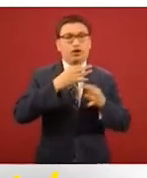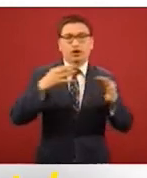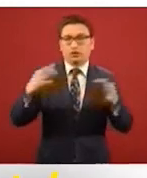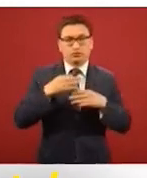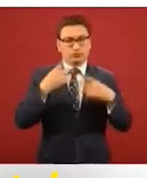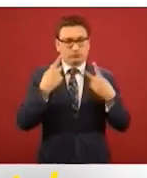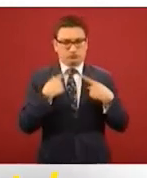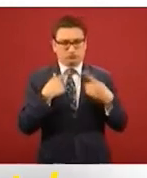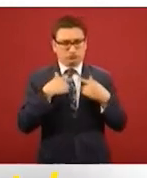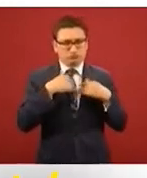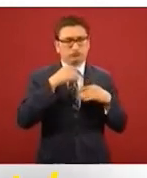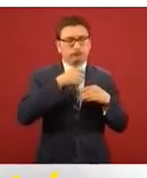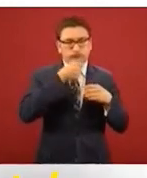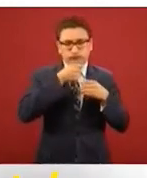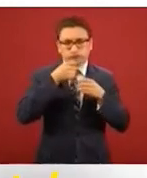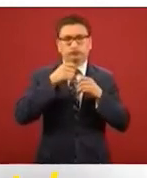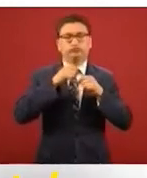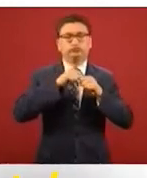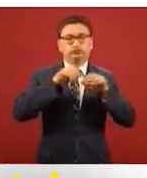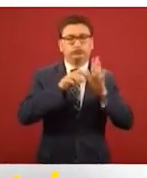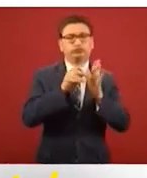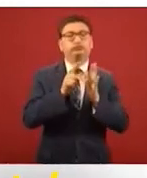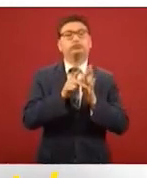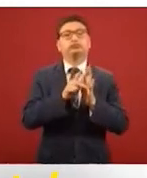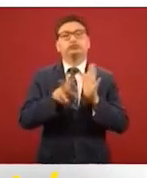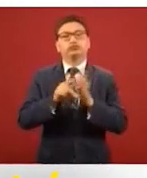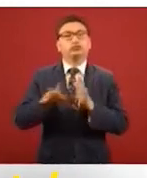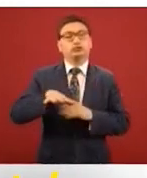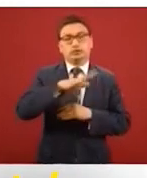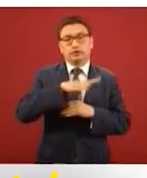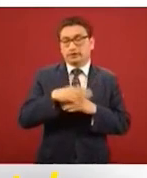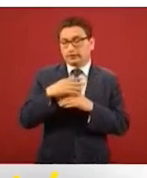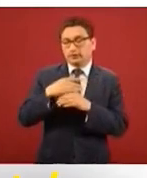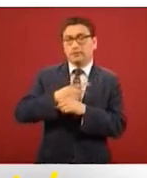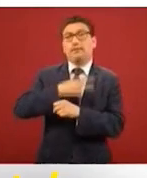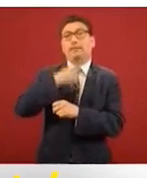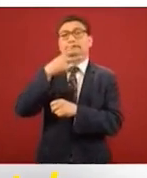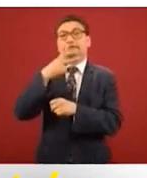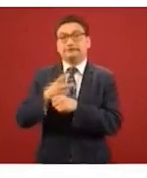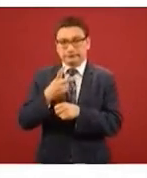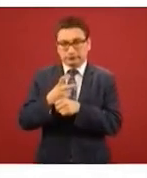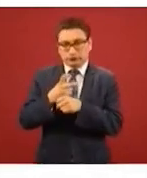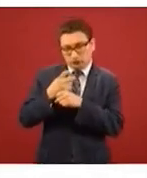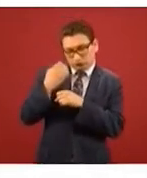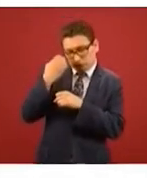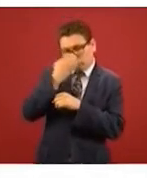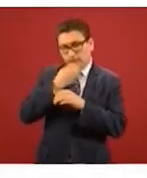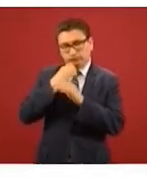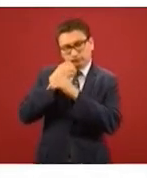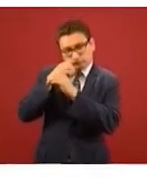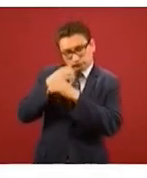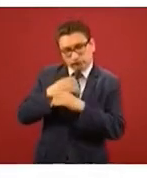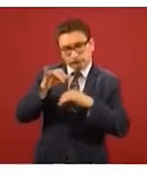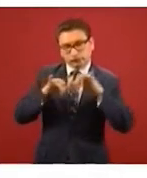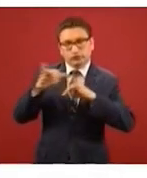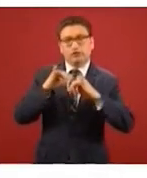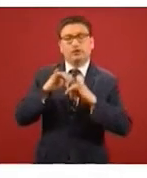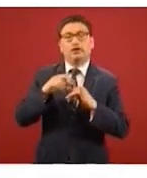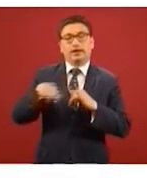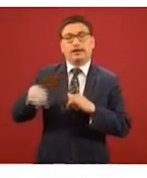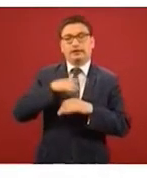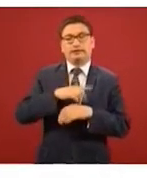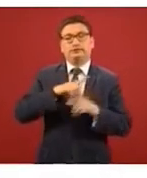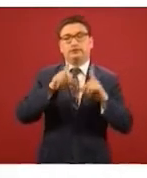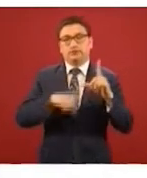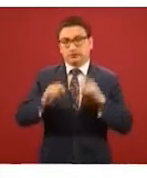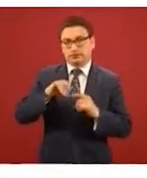medios y estaba pendiente hacer la segunda prueba, que es de confirmación por parte del Laboratorio Nacional de Referencia, el